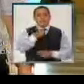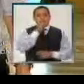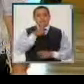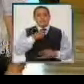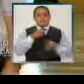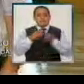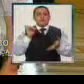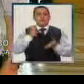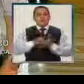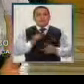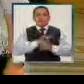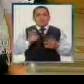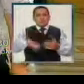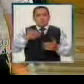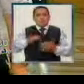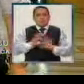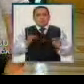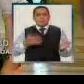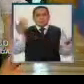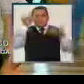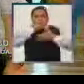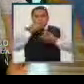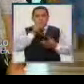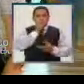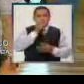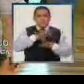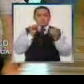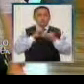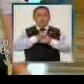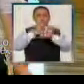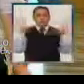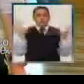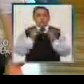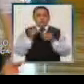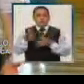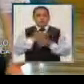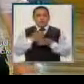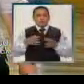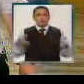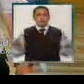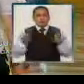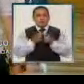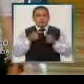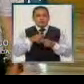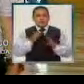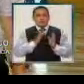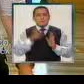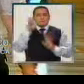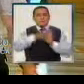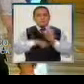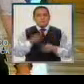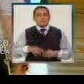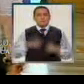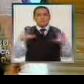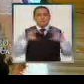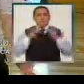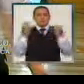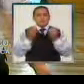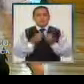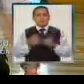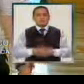ha aclarado que no existió nada oscuro y que ha sido todo transparente su participación en el programa del